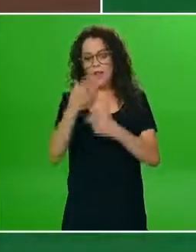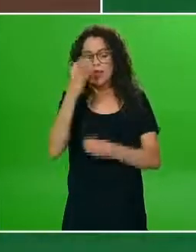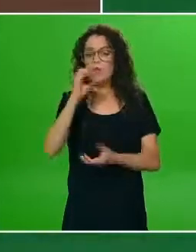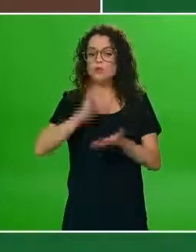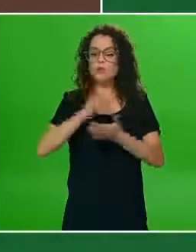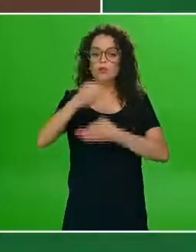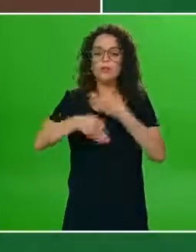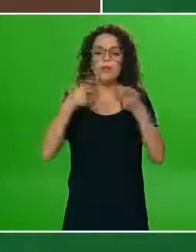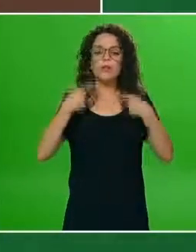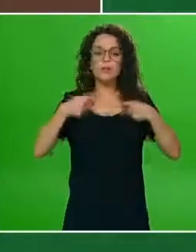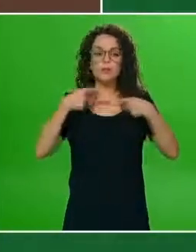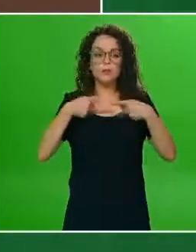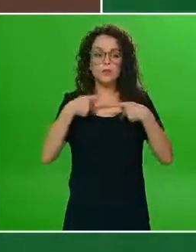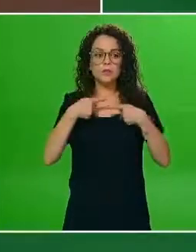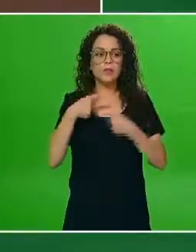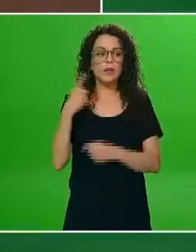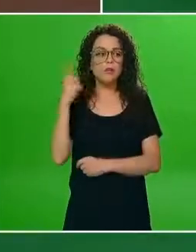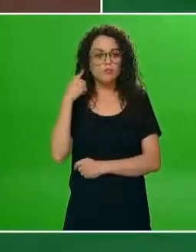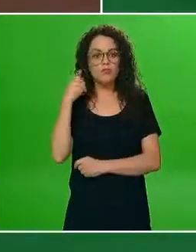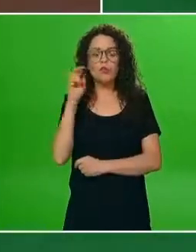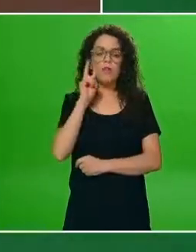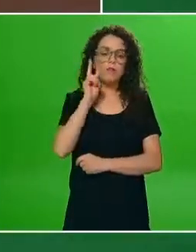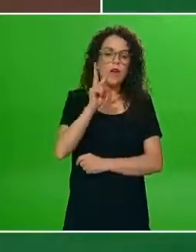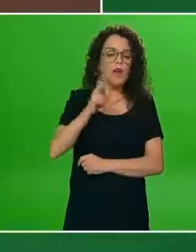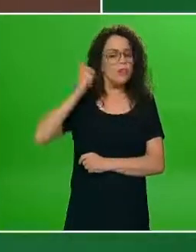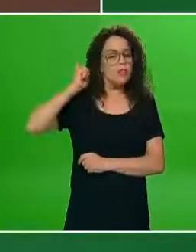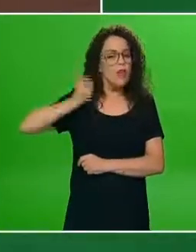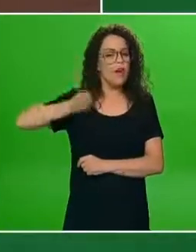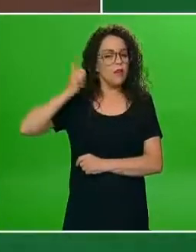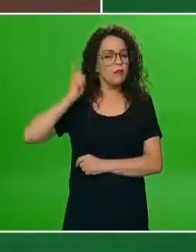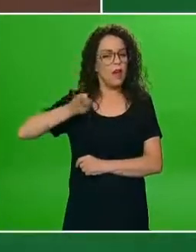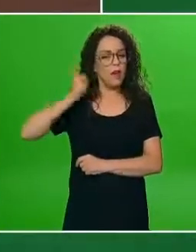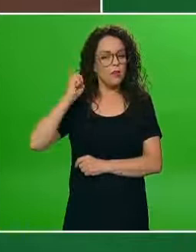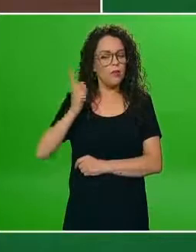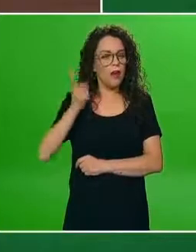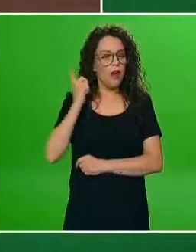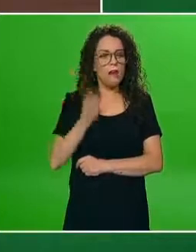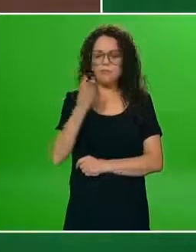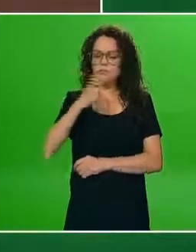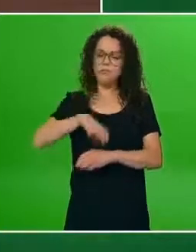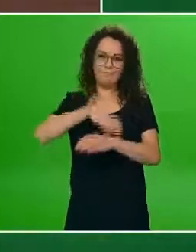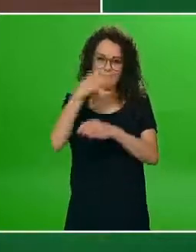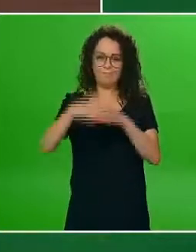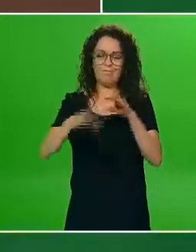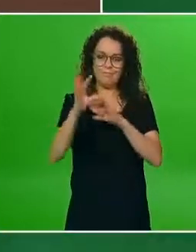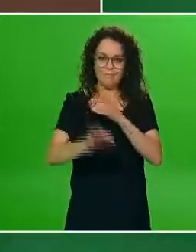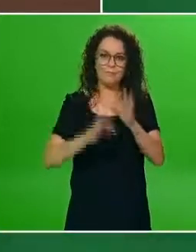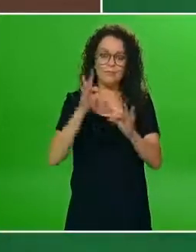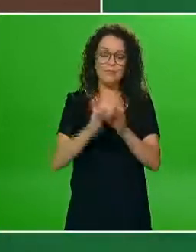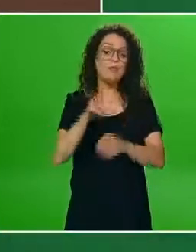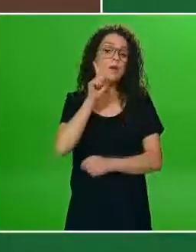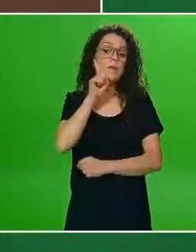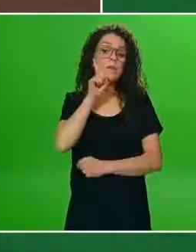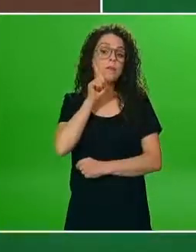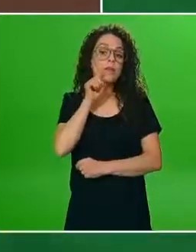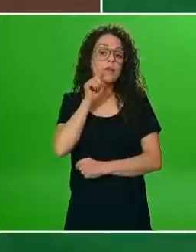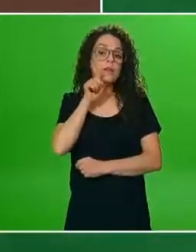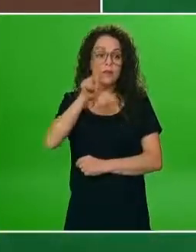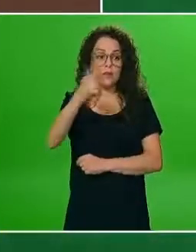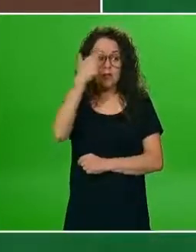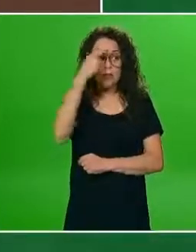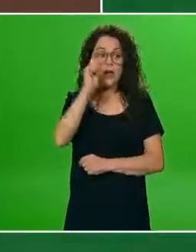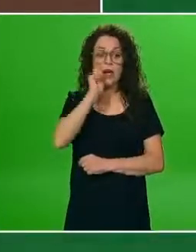que nos escuchan, nos ven todos los días. Y con esto cerramos. Recuerden que el día de mañana abriremos una